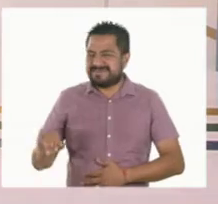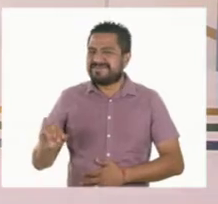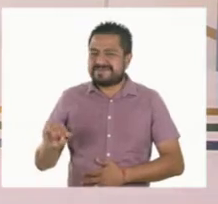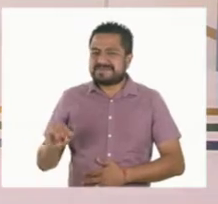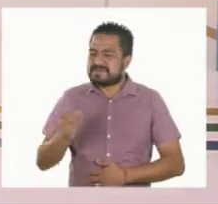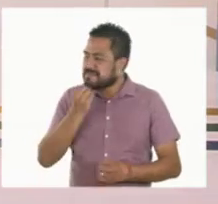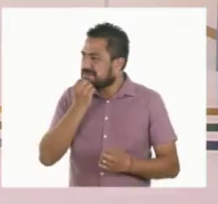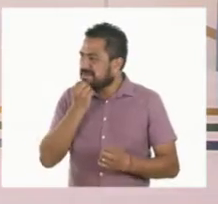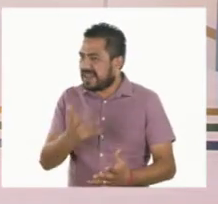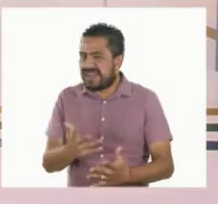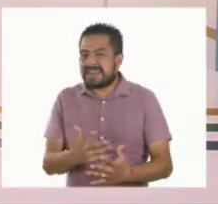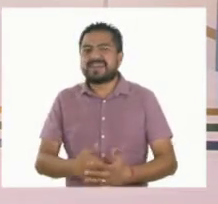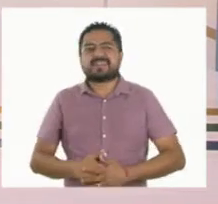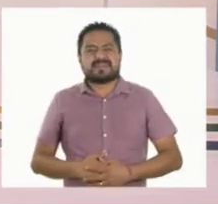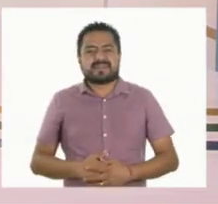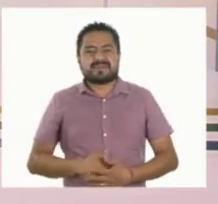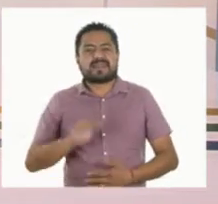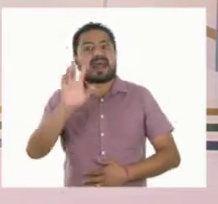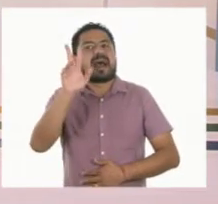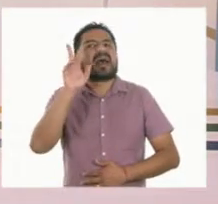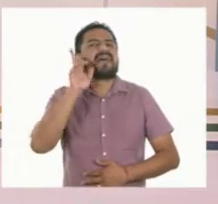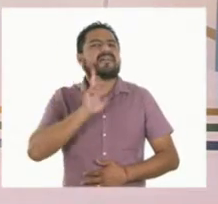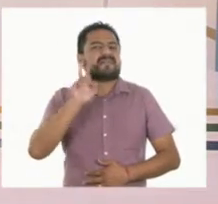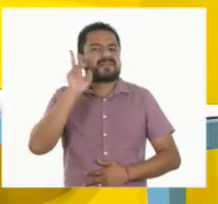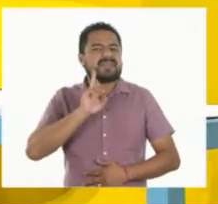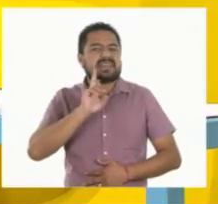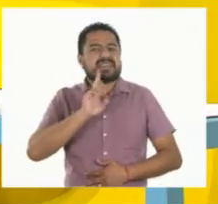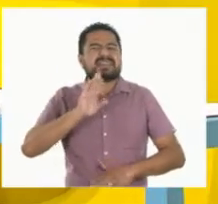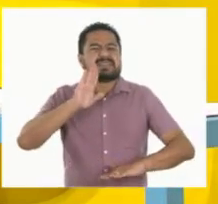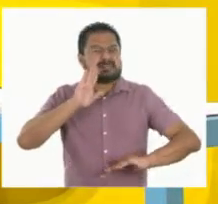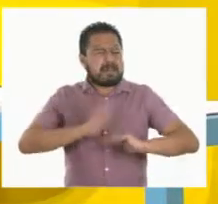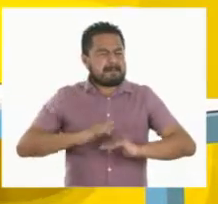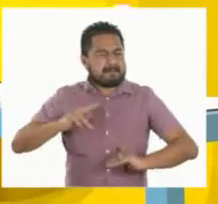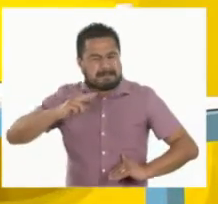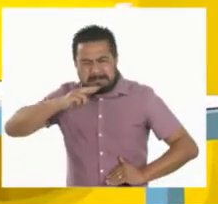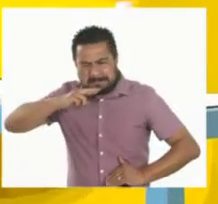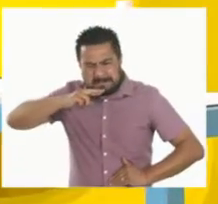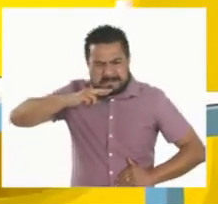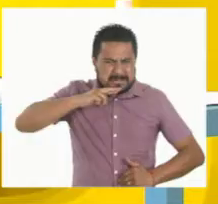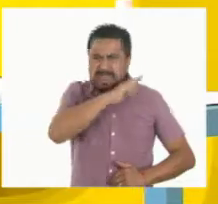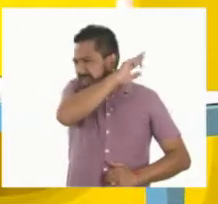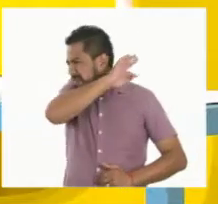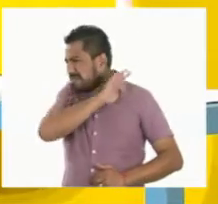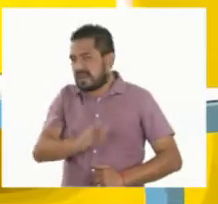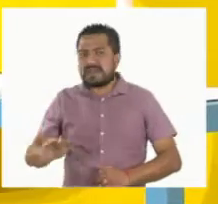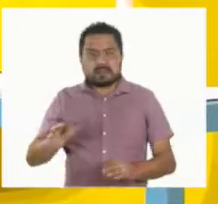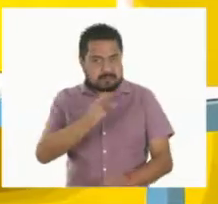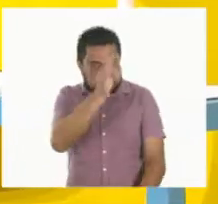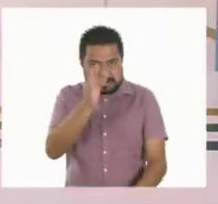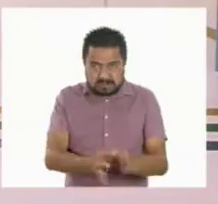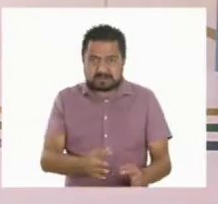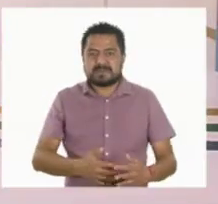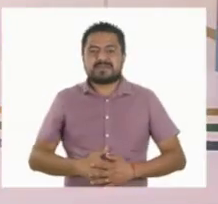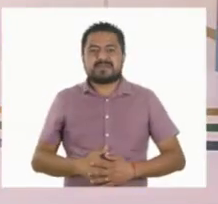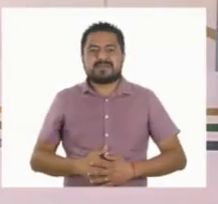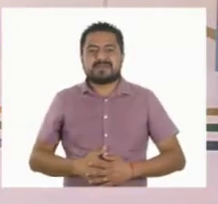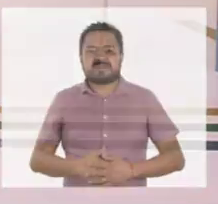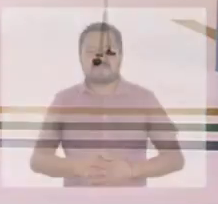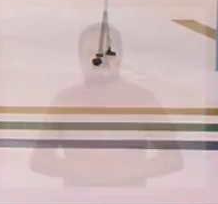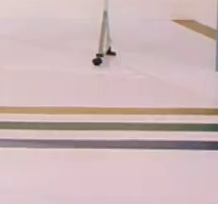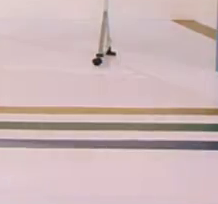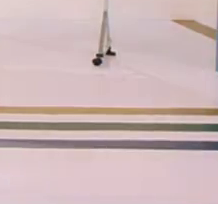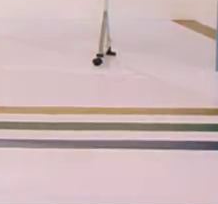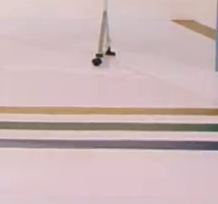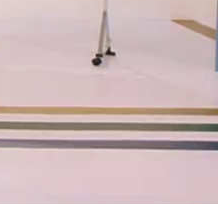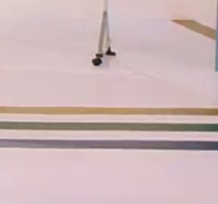Salió bonito. A ver, va, una, rapidísimo, lo más rápido que puedan. ¿Listos? Una, dos, tres. Acitrón